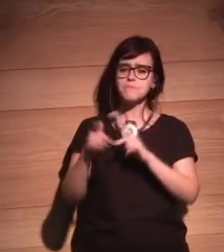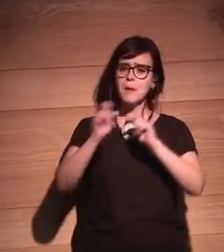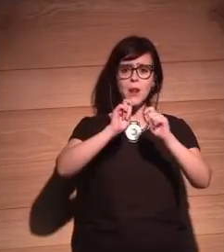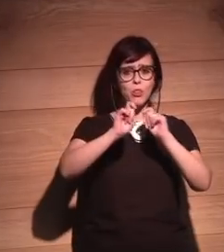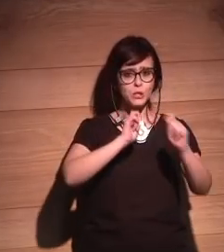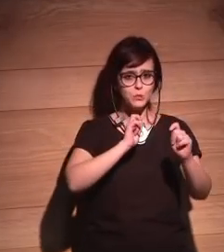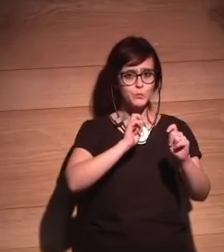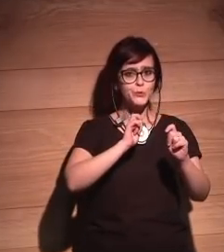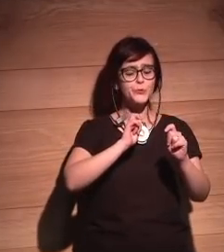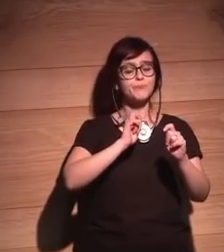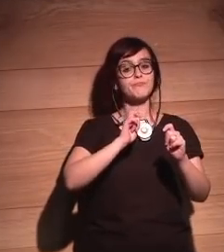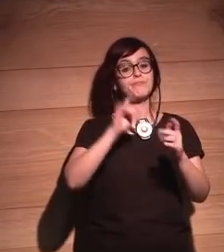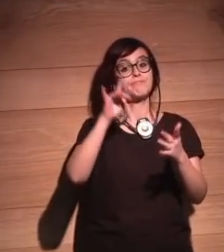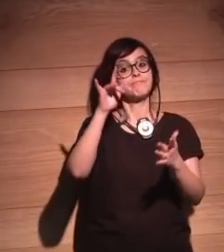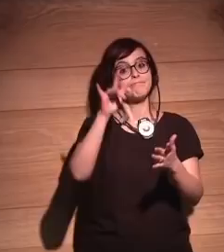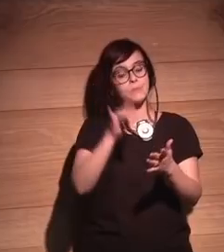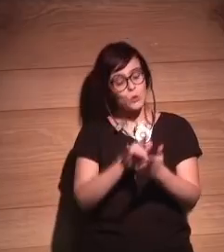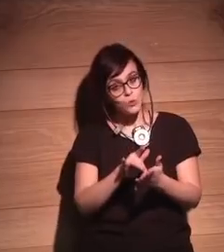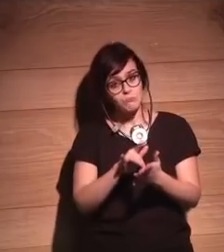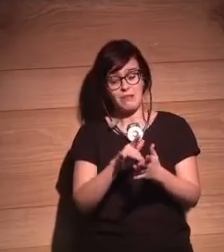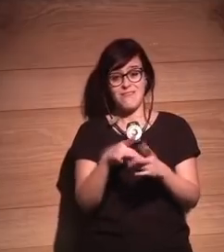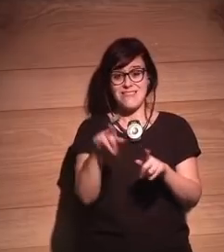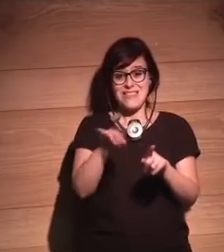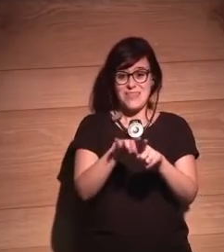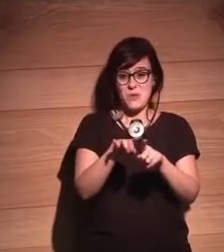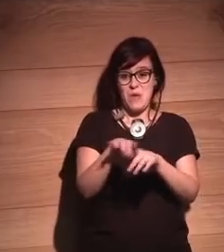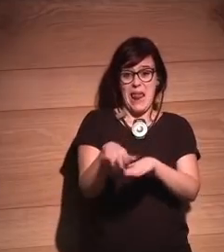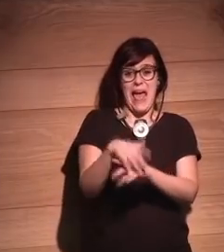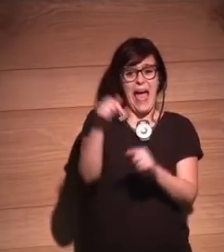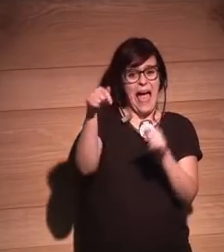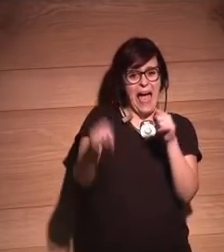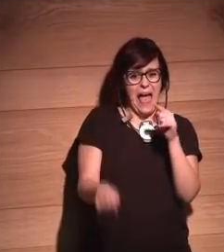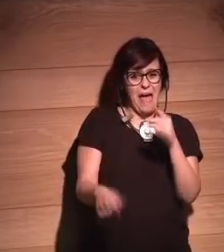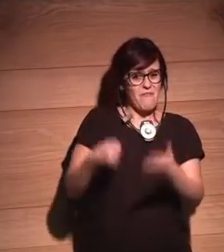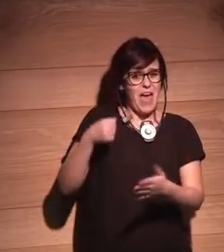periodismo llega, no diría que abajo del todo, pero casi.